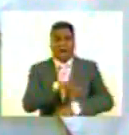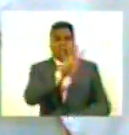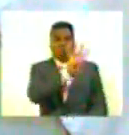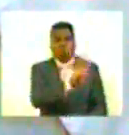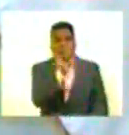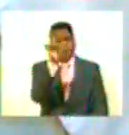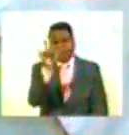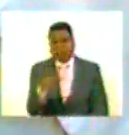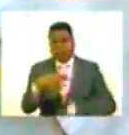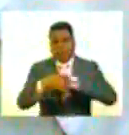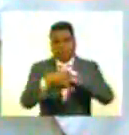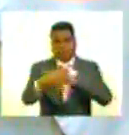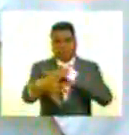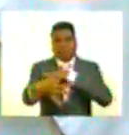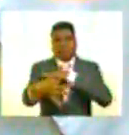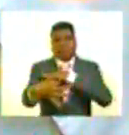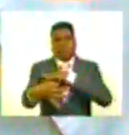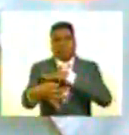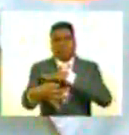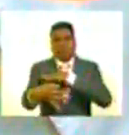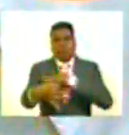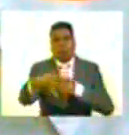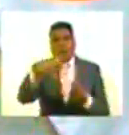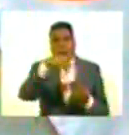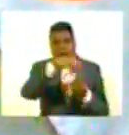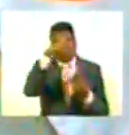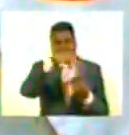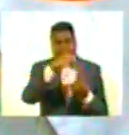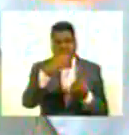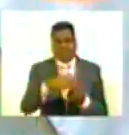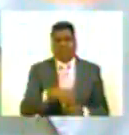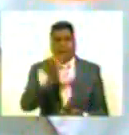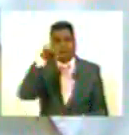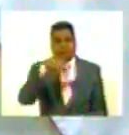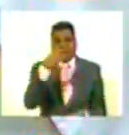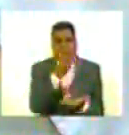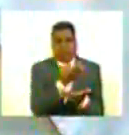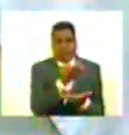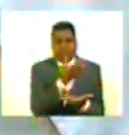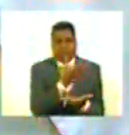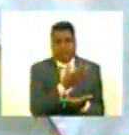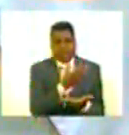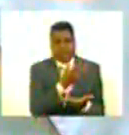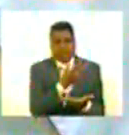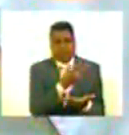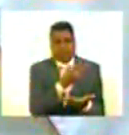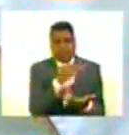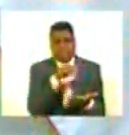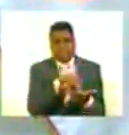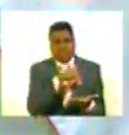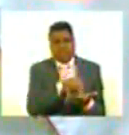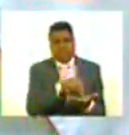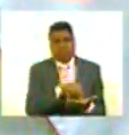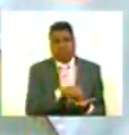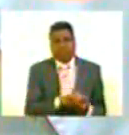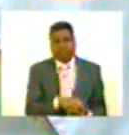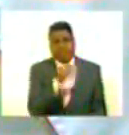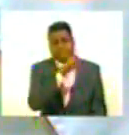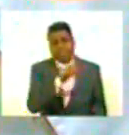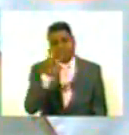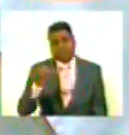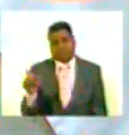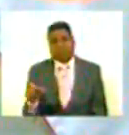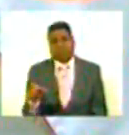en el municipio Chacao del estado Miranda, 4 personas que se dedicaban en